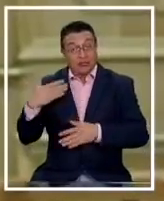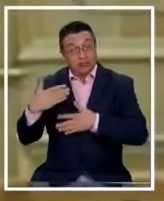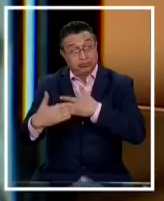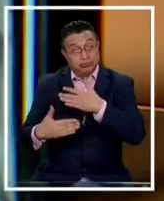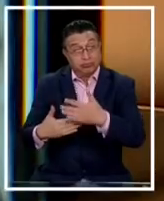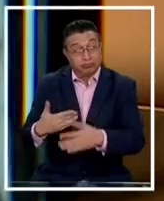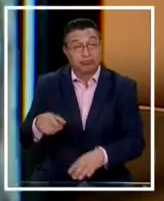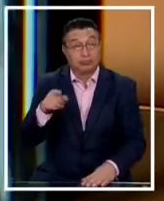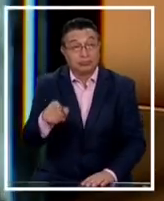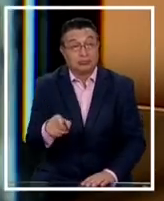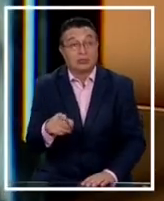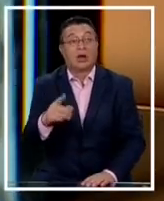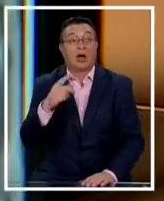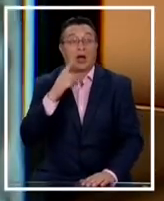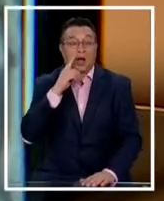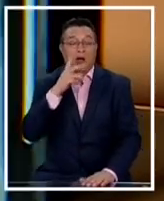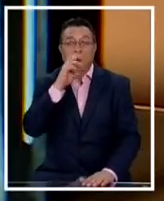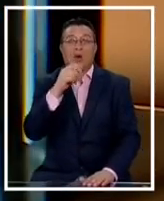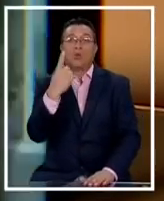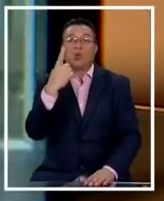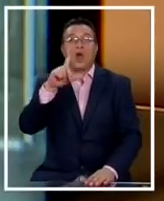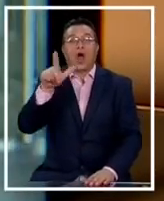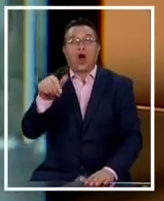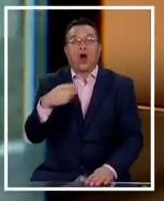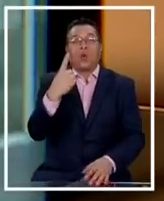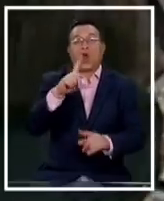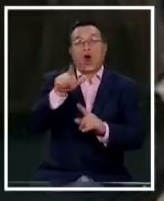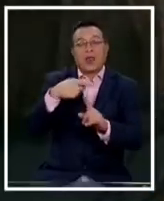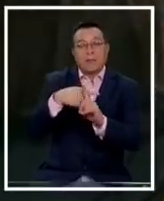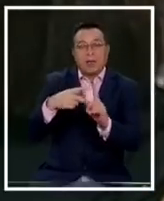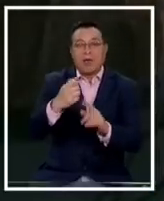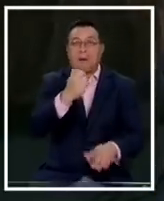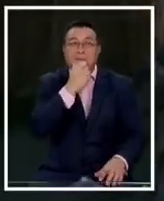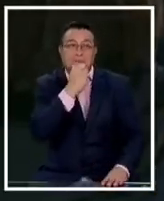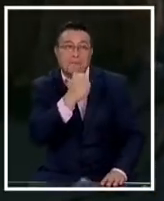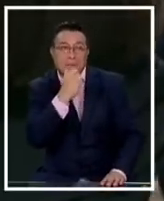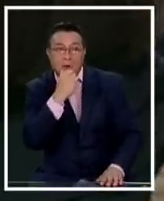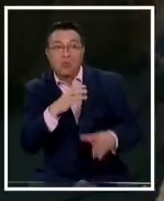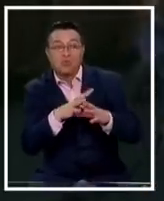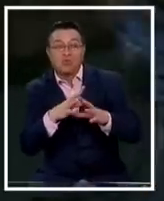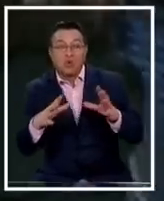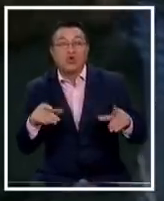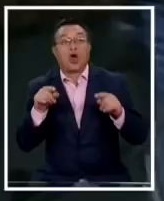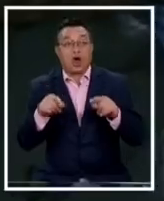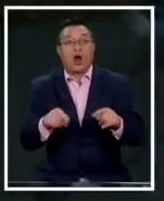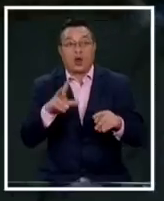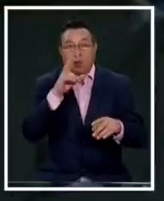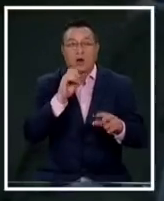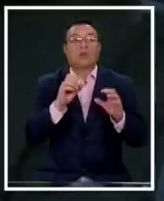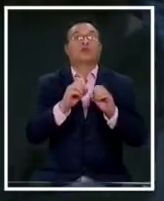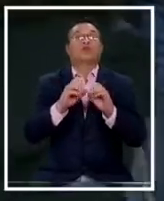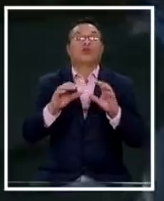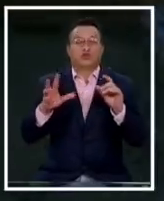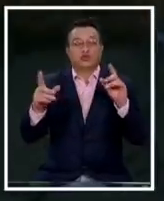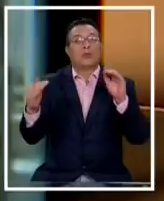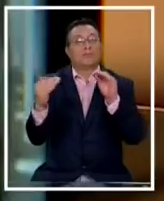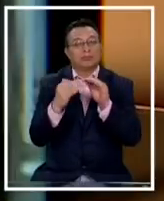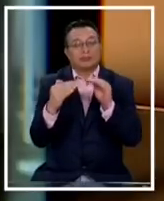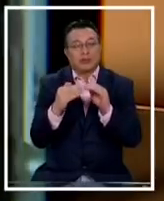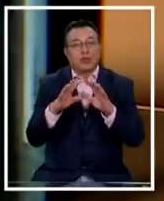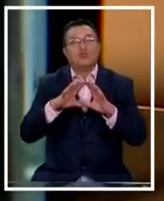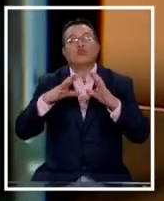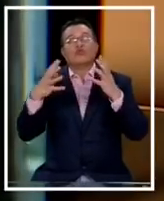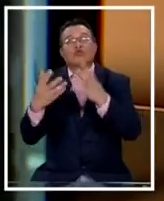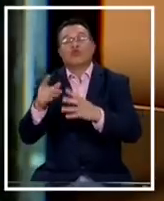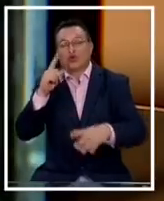había una primera hora, hora y media, muy periodística. Algo que hoy día se hace, claro, producto de muchas cosas que están pasando en Chile y en el